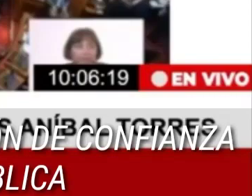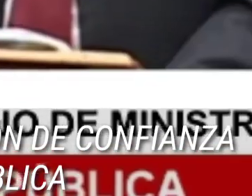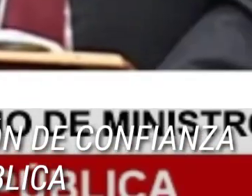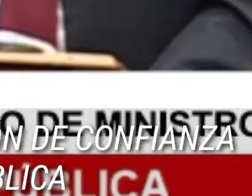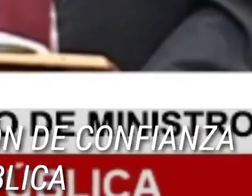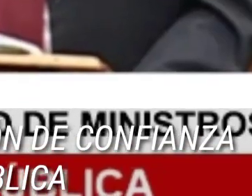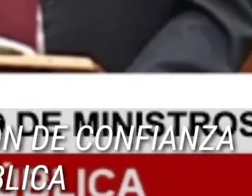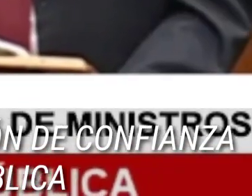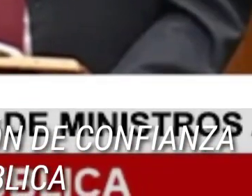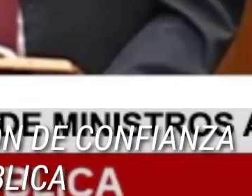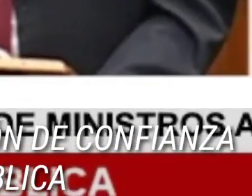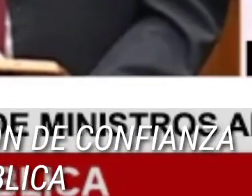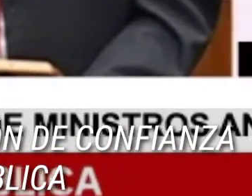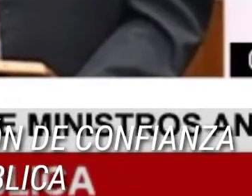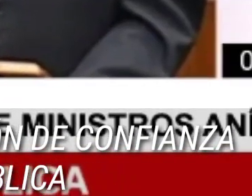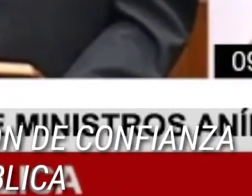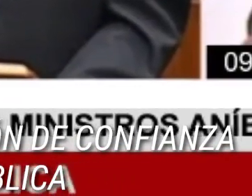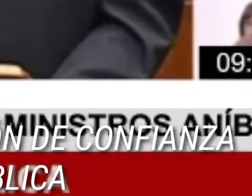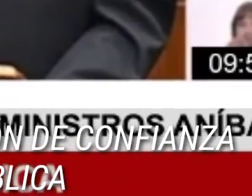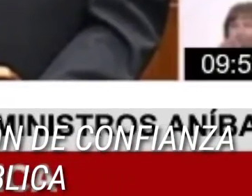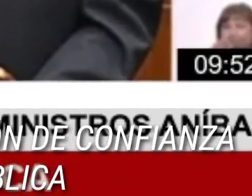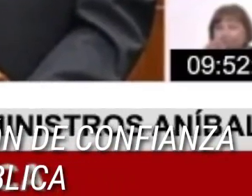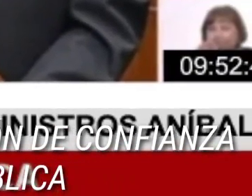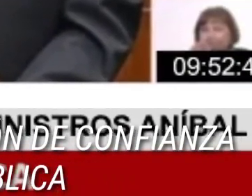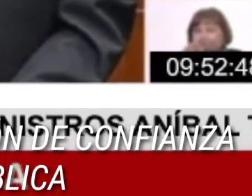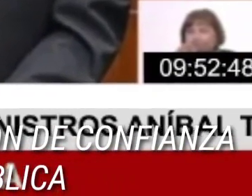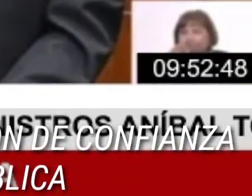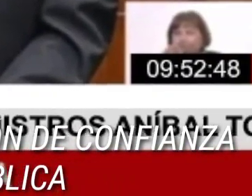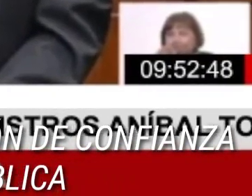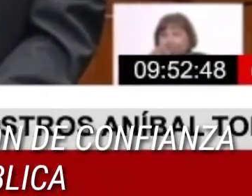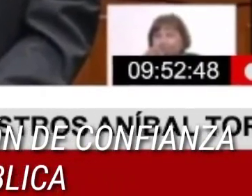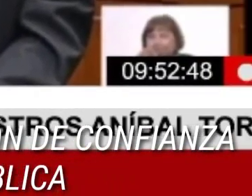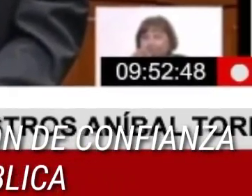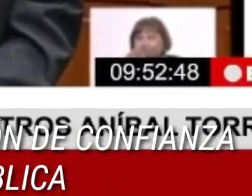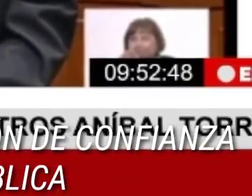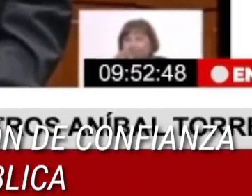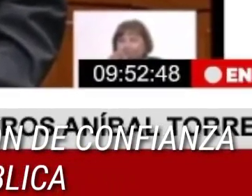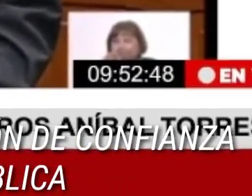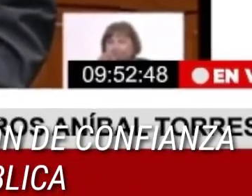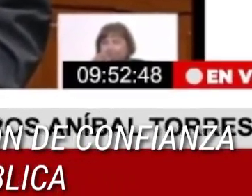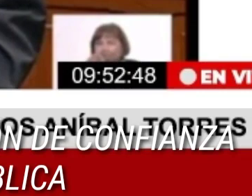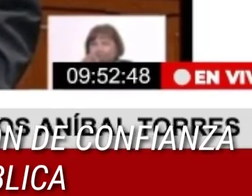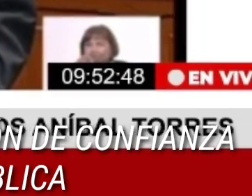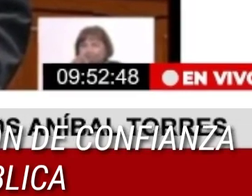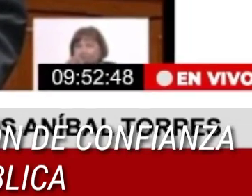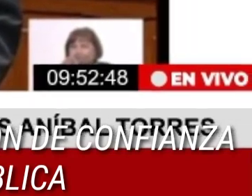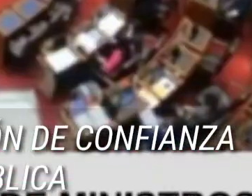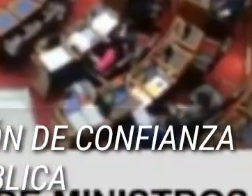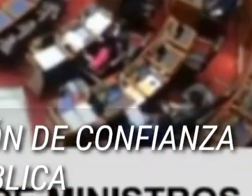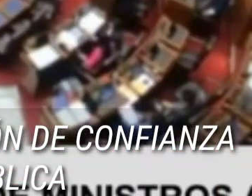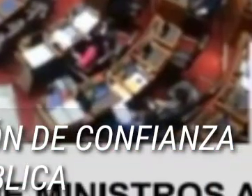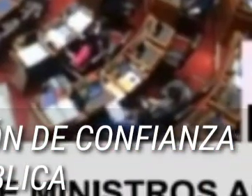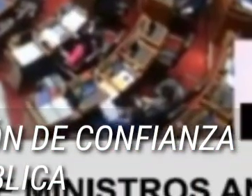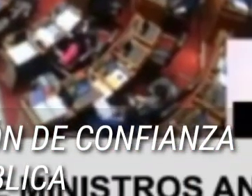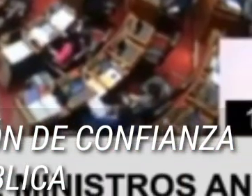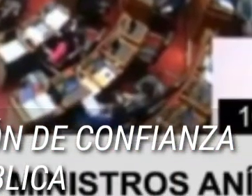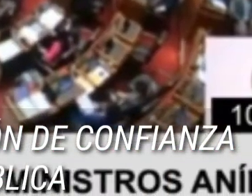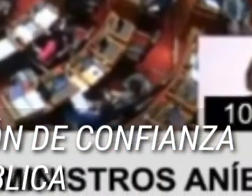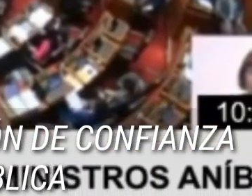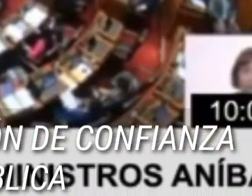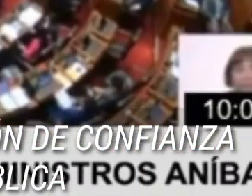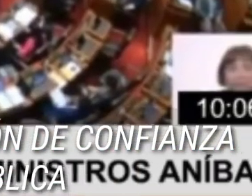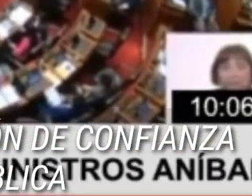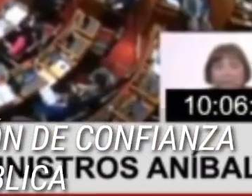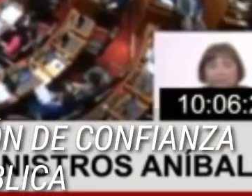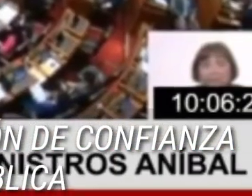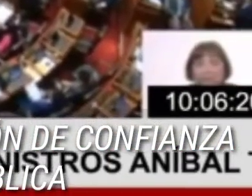hemiciclo junto a sus 13 ministros más luego de ser presentado Aníbal Torres tomó la palabra y solicitó que se apruebe el proyecto de ley que